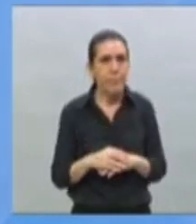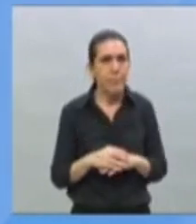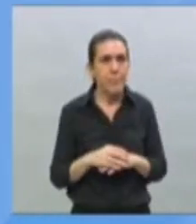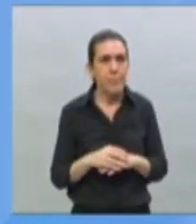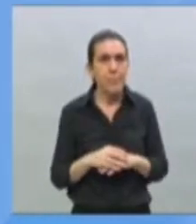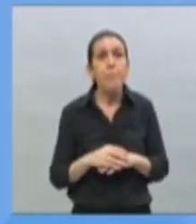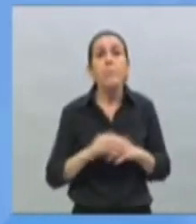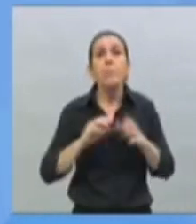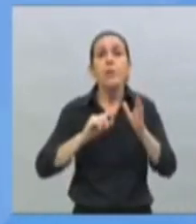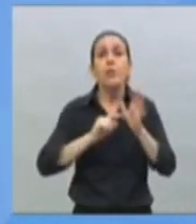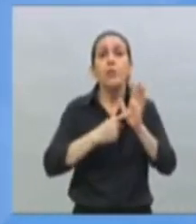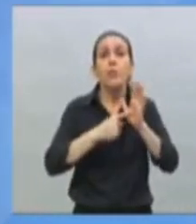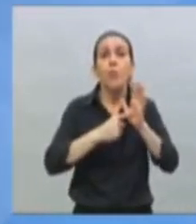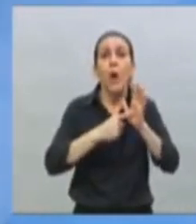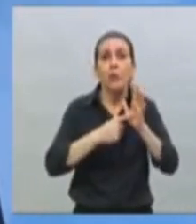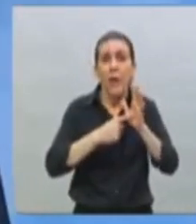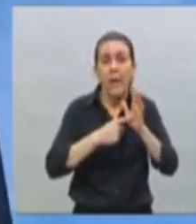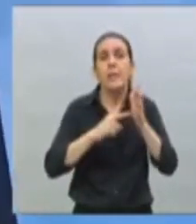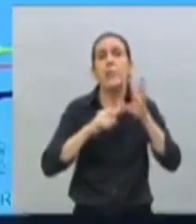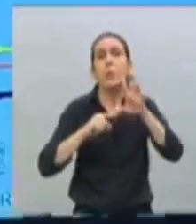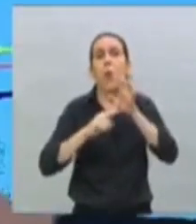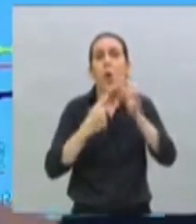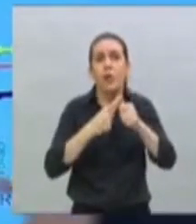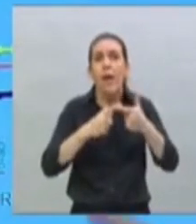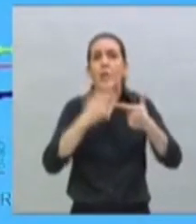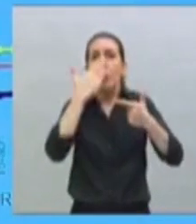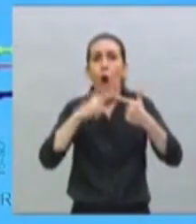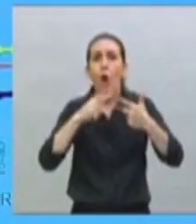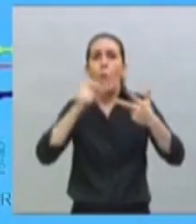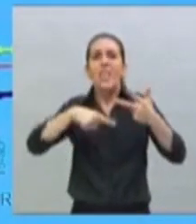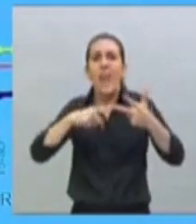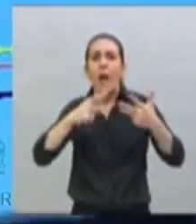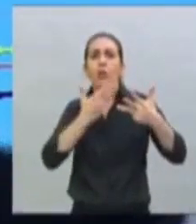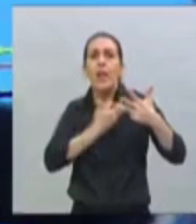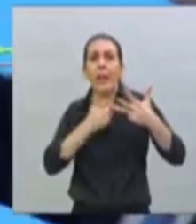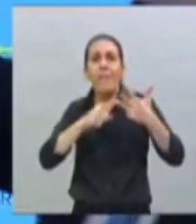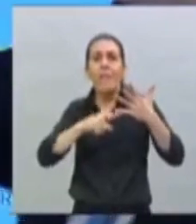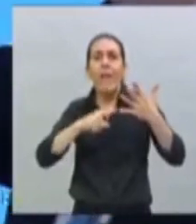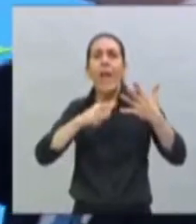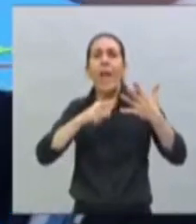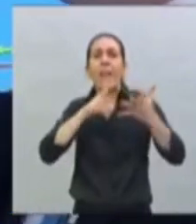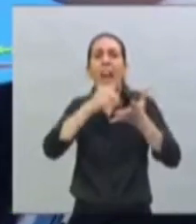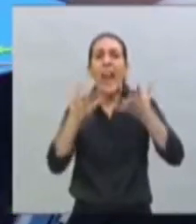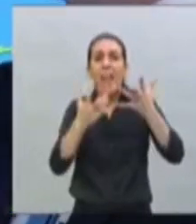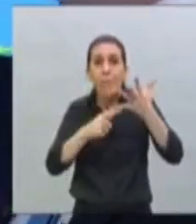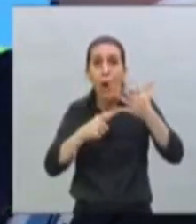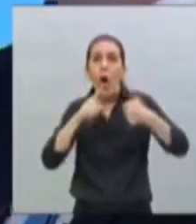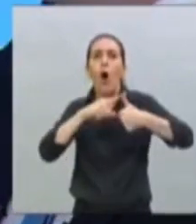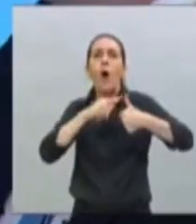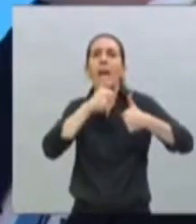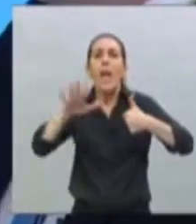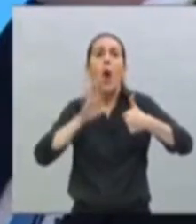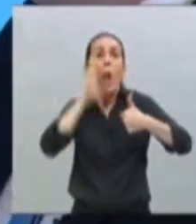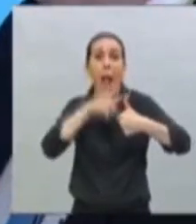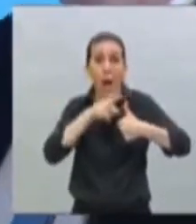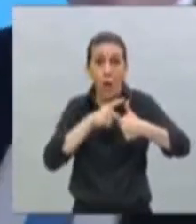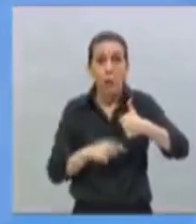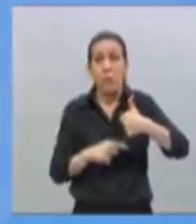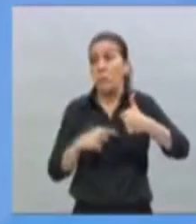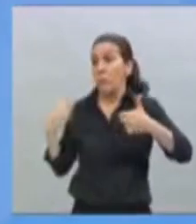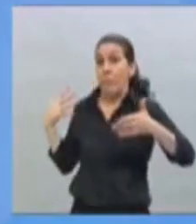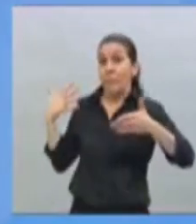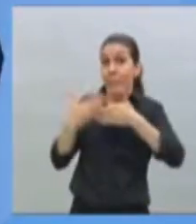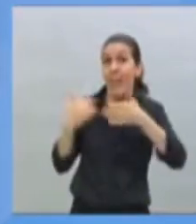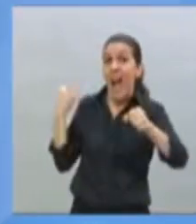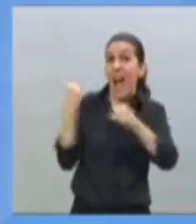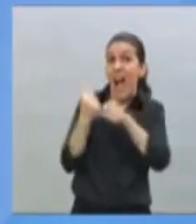de Buenos Aires, Córdoba, Chaco, Santa Fe, Tierra del Fuego y Río Negro. Hasta este momento, en el momento que